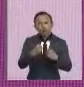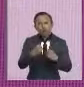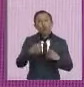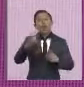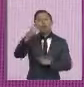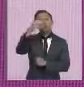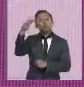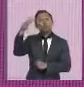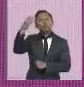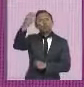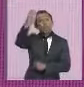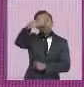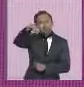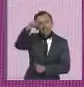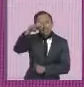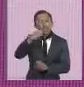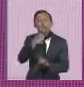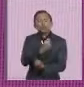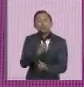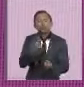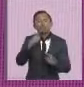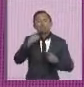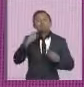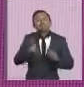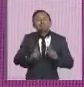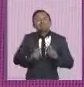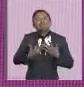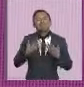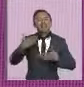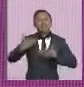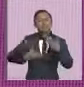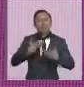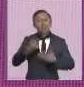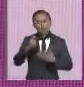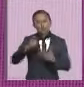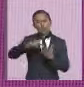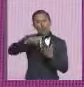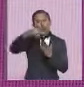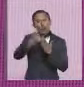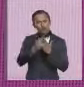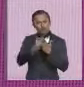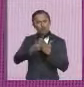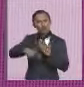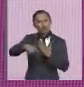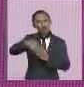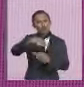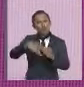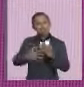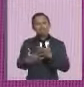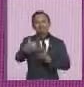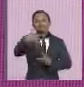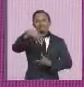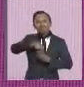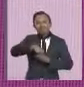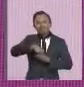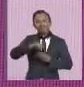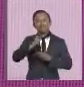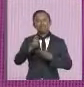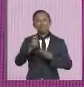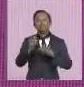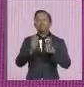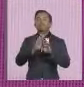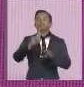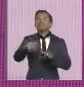los niños con su alegría. En este proyecto cabemos todos. Construyamos juntos la casa común, el México en el que